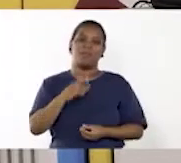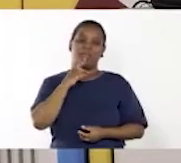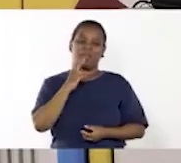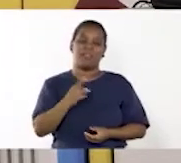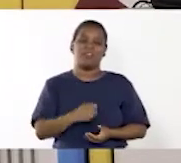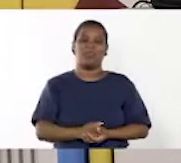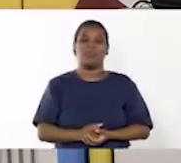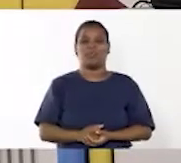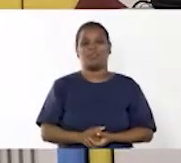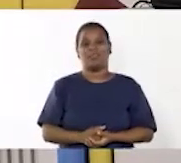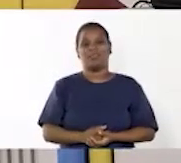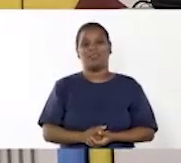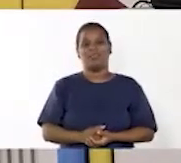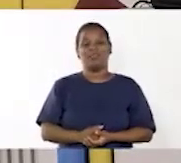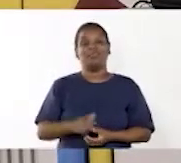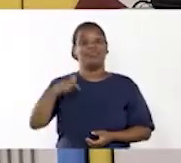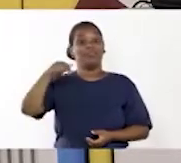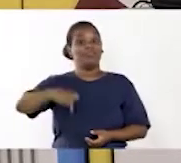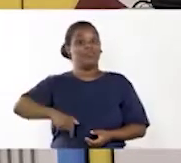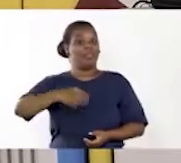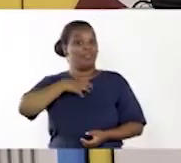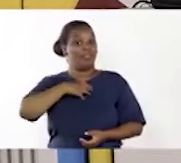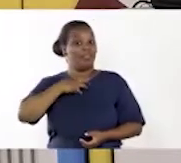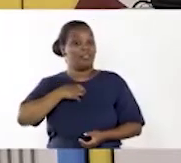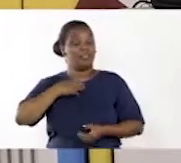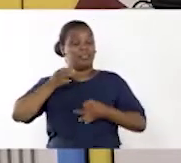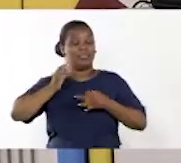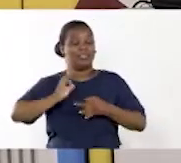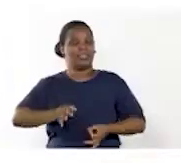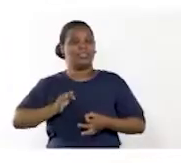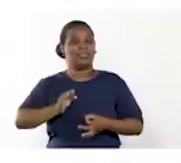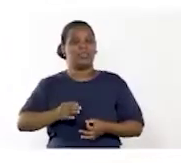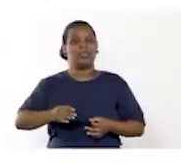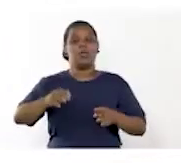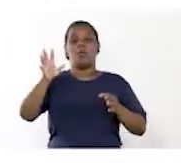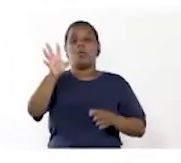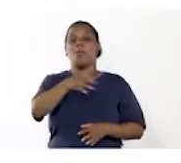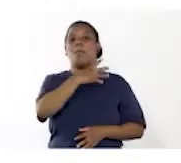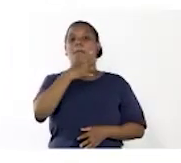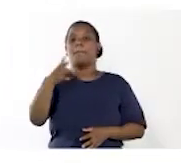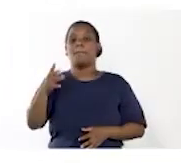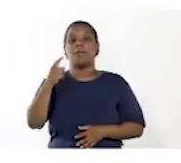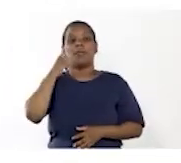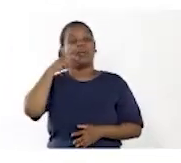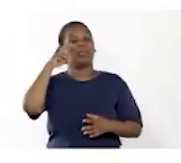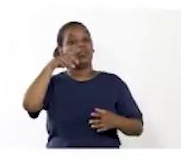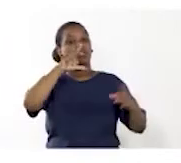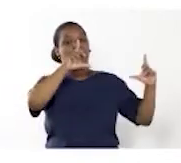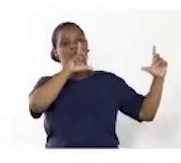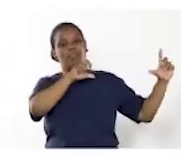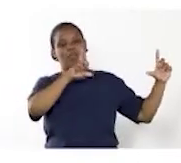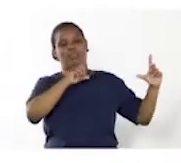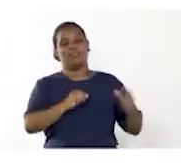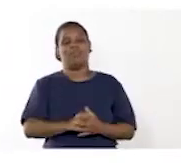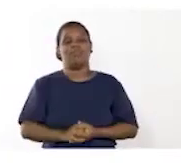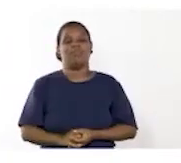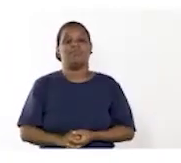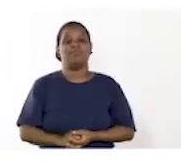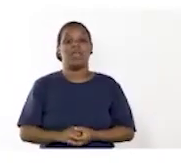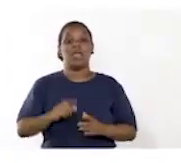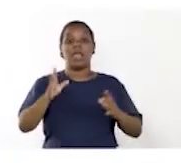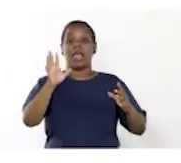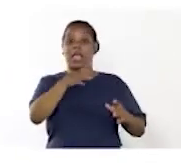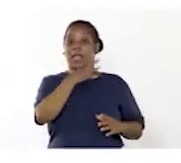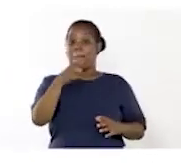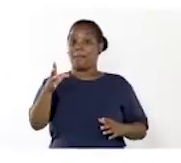solución. Aquí tenemos precisamente un mapa que están observando. En el